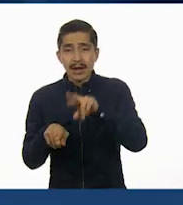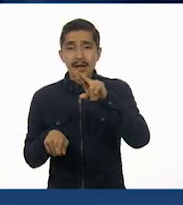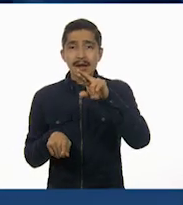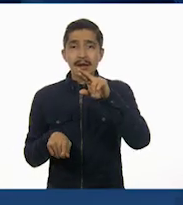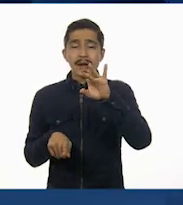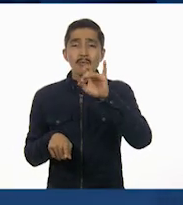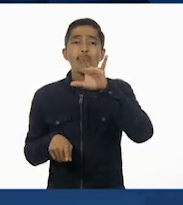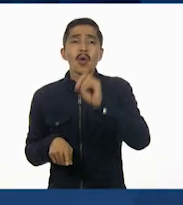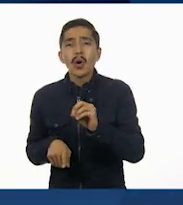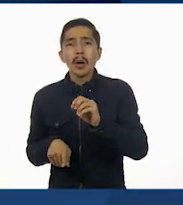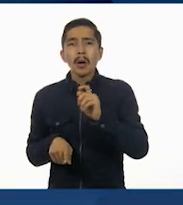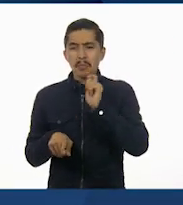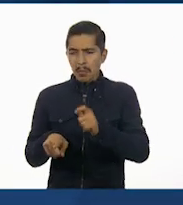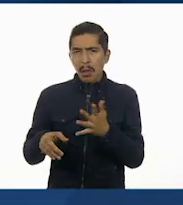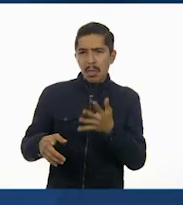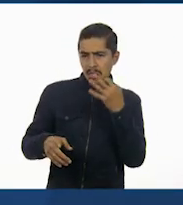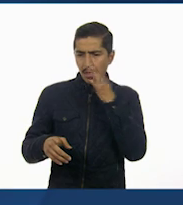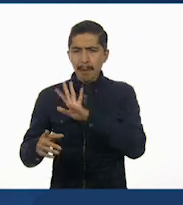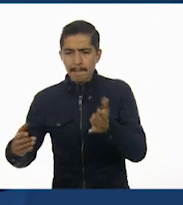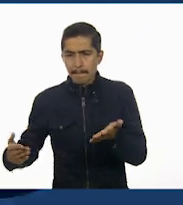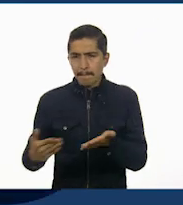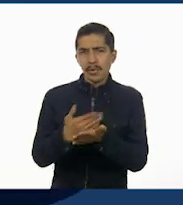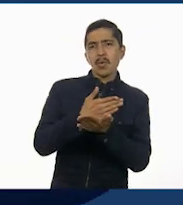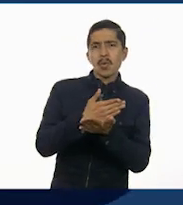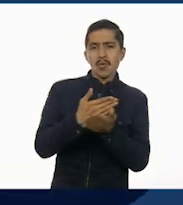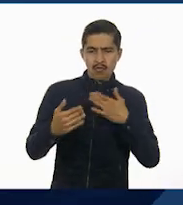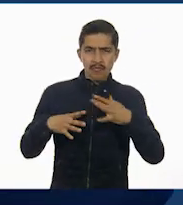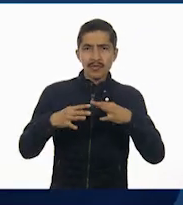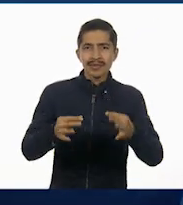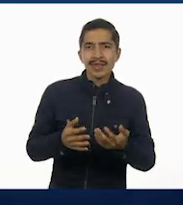al cruzar los límites trazados por el surco fundador.